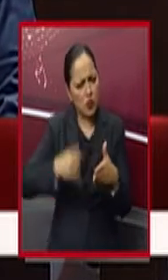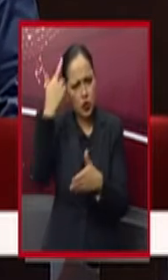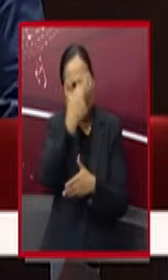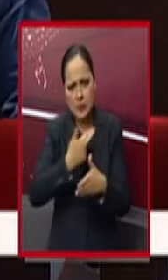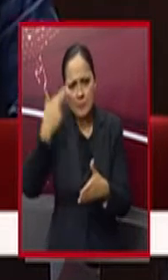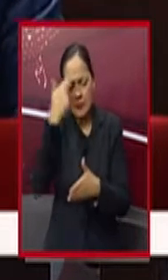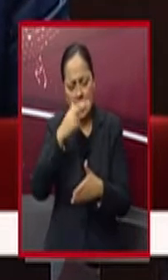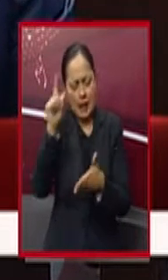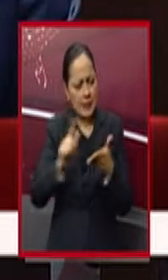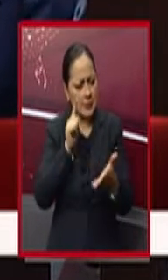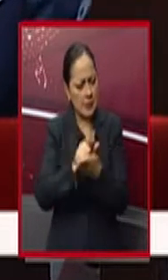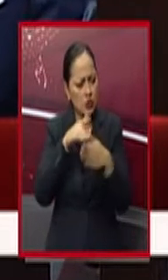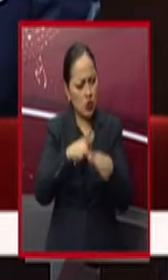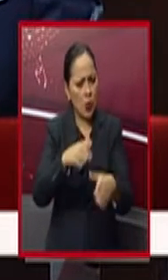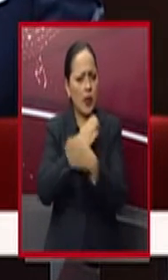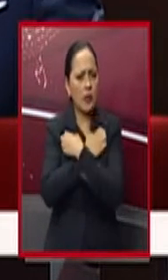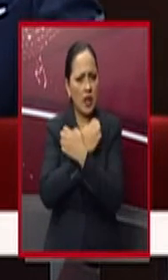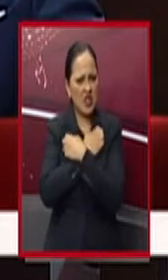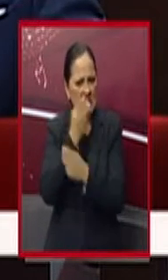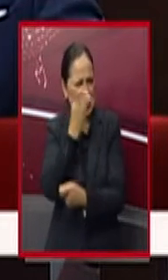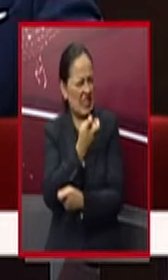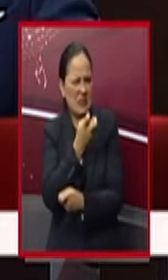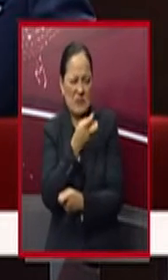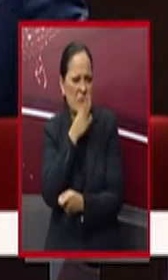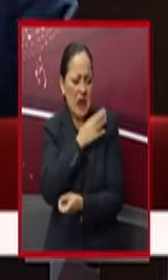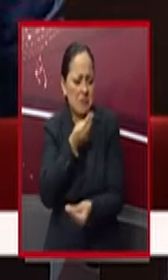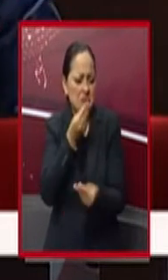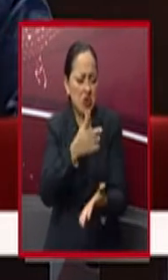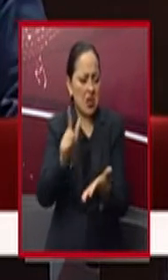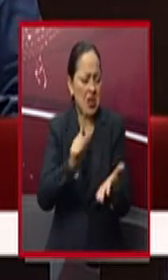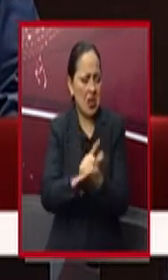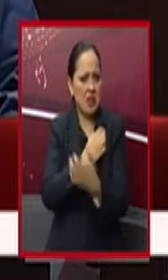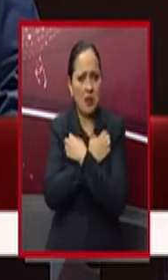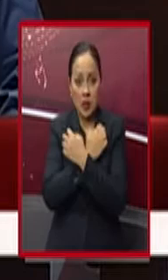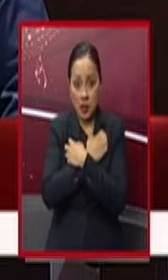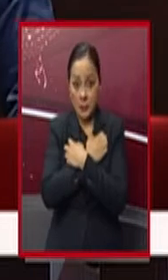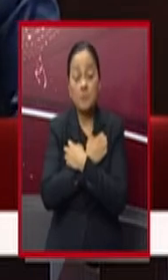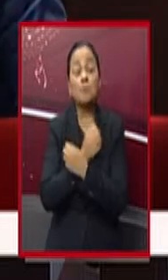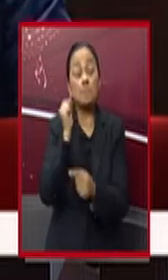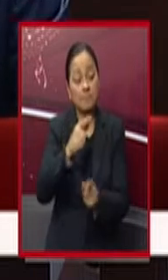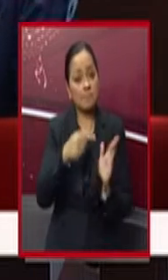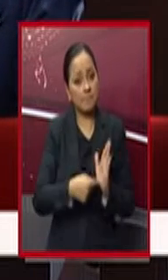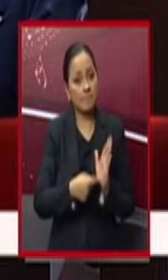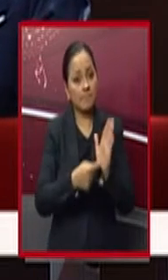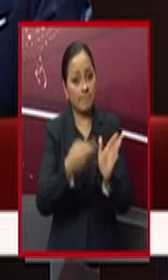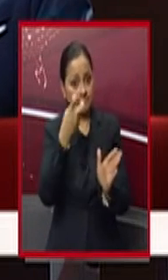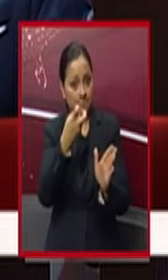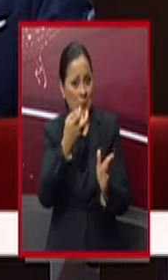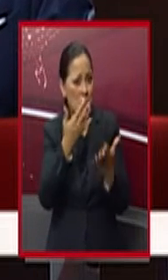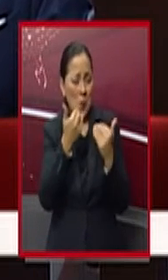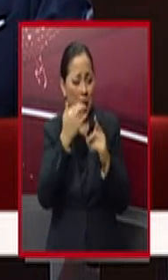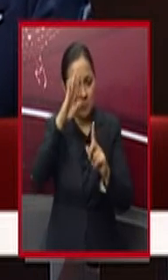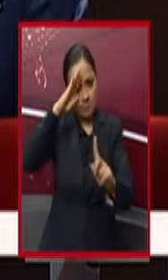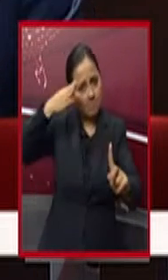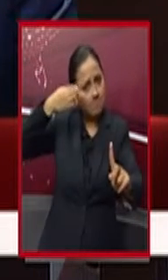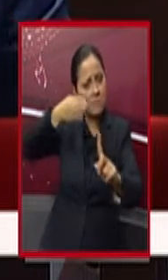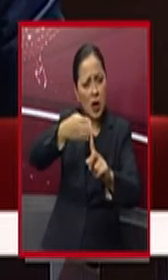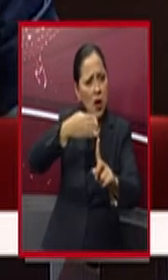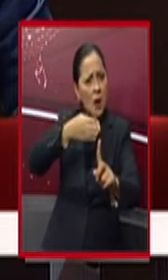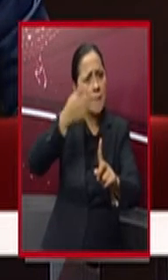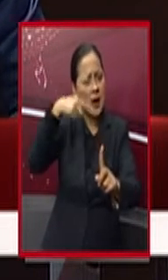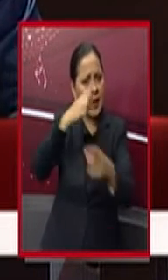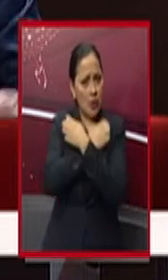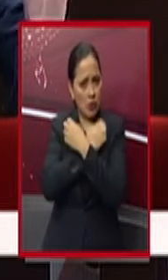y responsable de la mal llamada reforma educativa, que se ha demostrado no tiene por finalidad